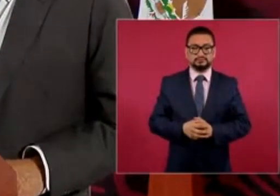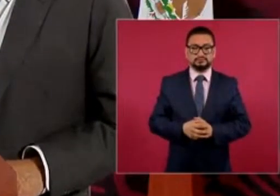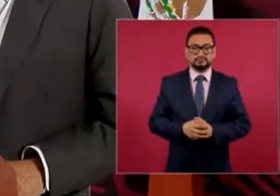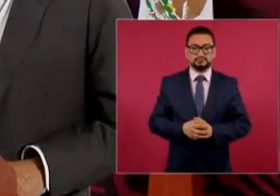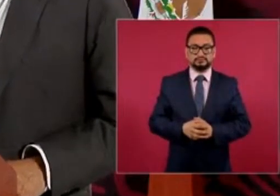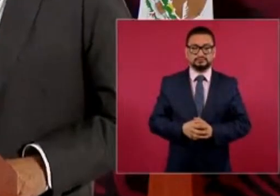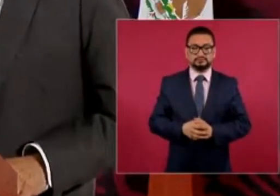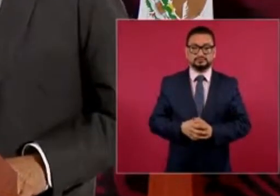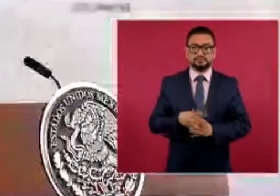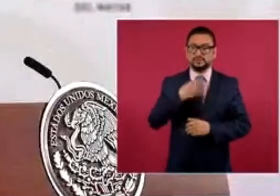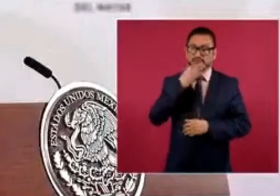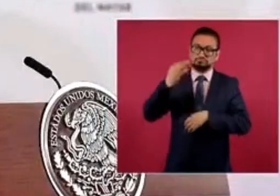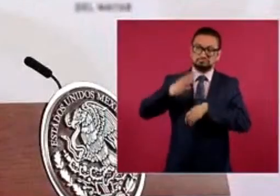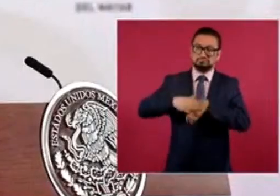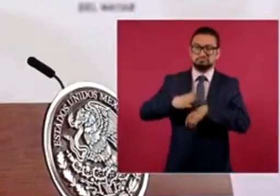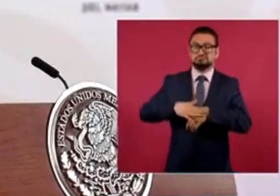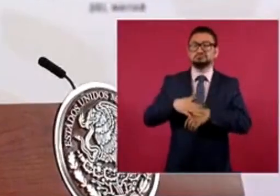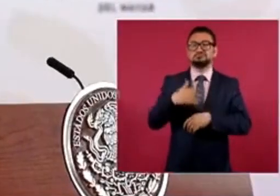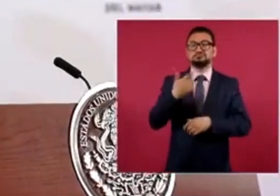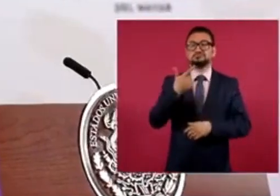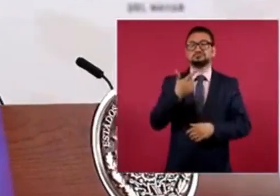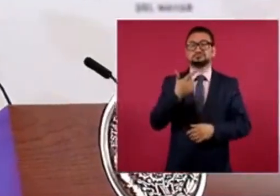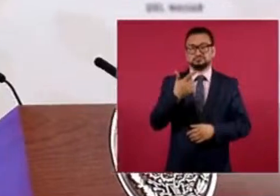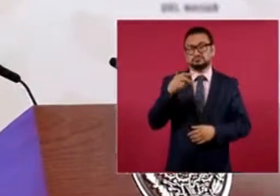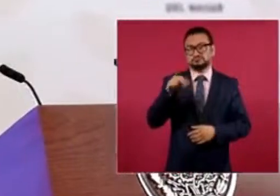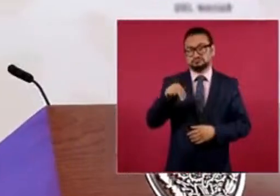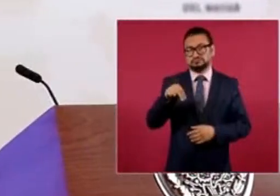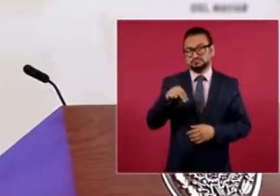la Guardia